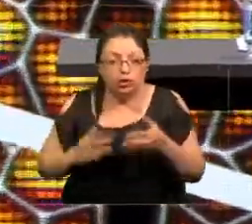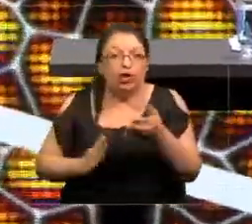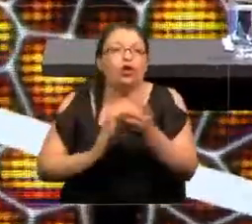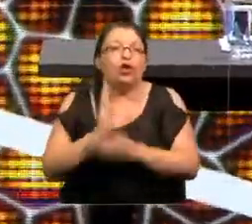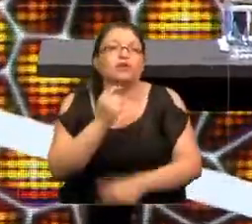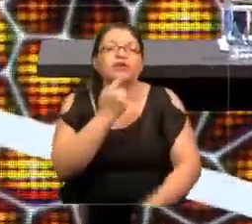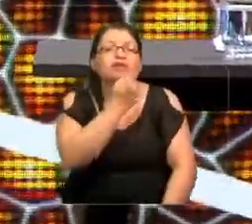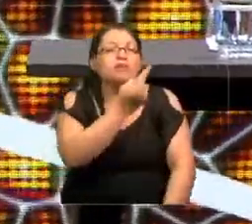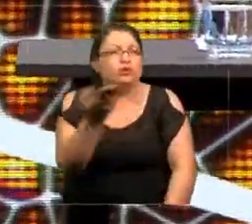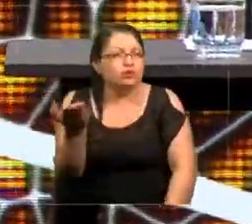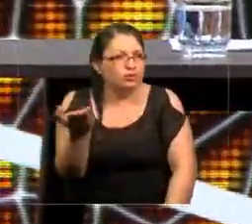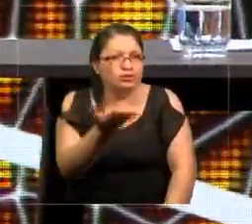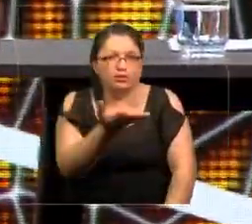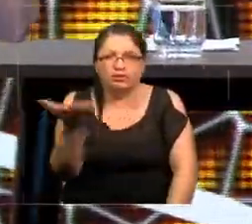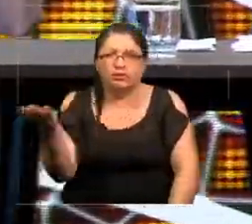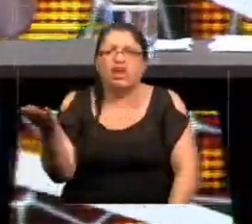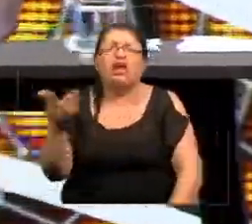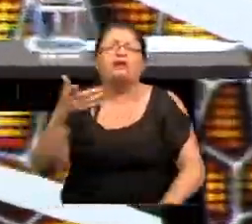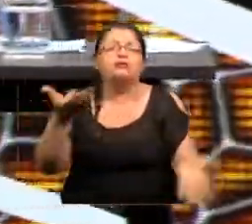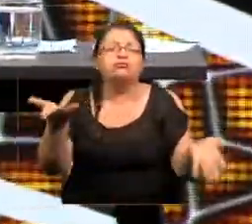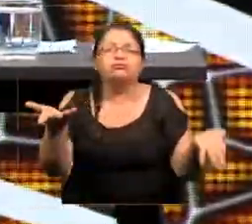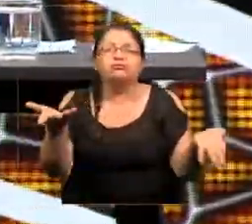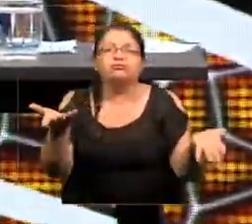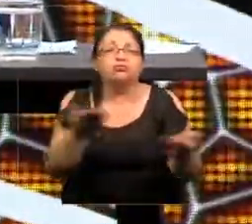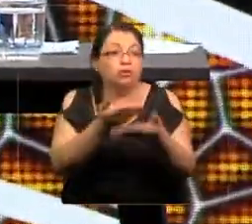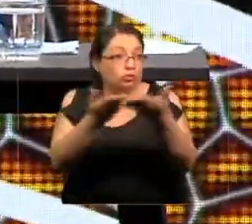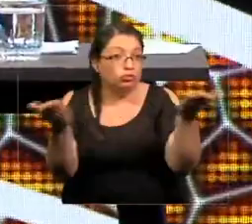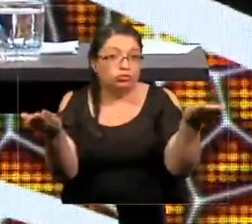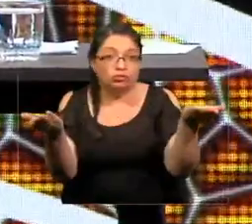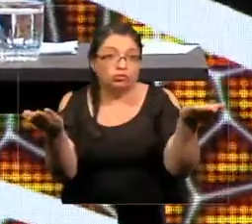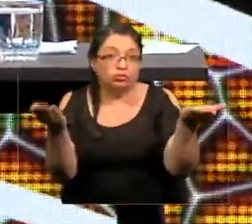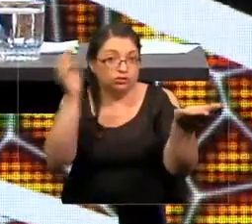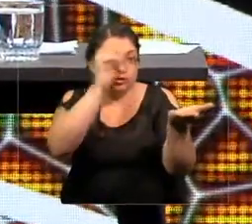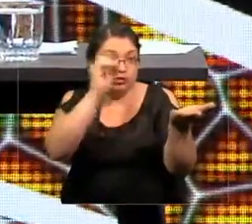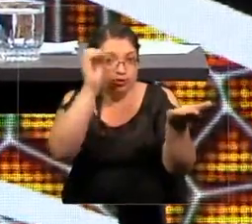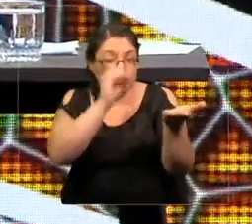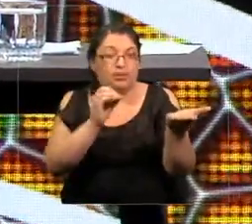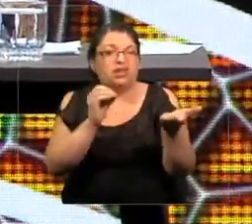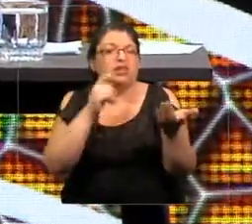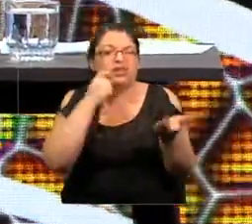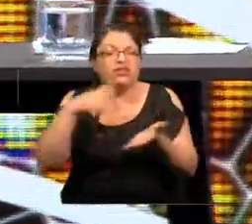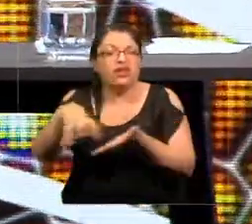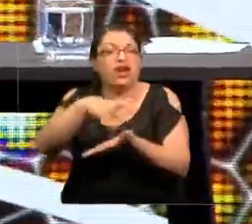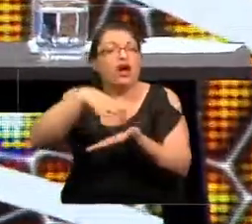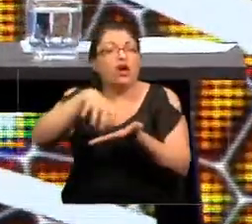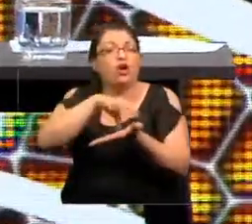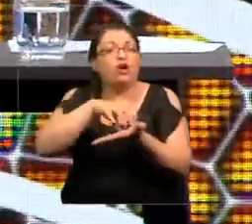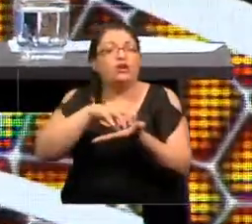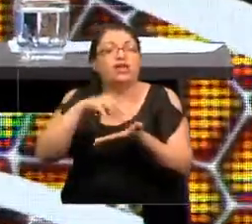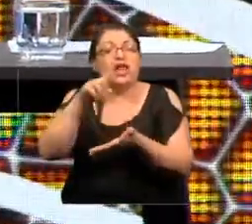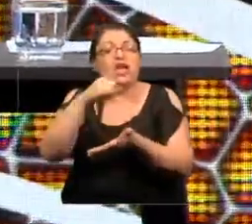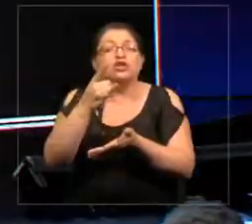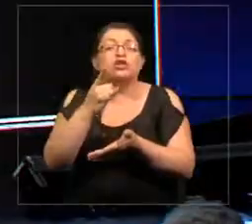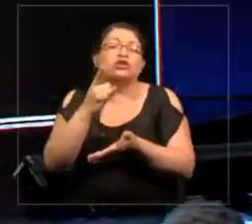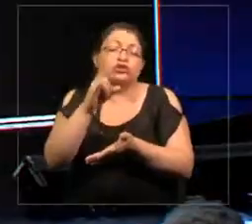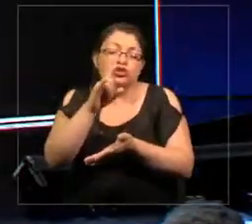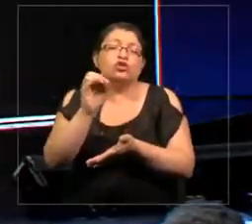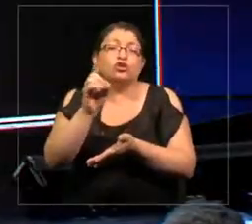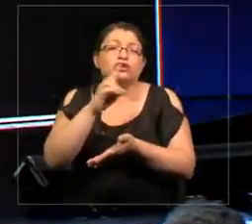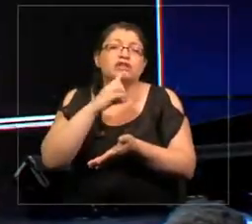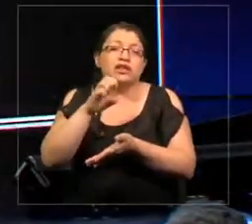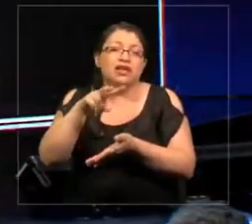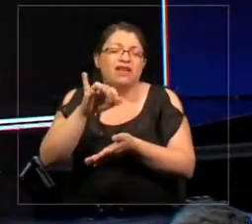preguntándoles a ustedes a ver para ustedes qué es la ciudad sostenible estoy casi segura